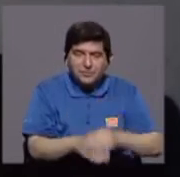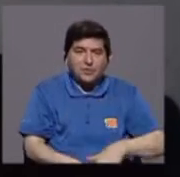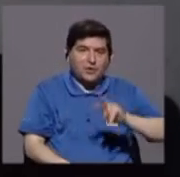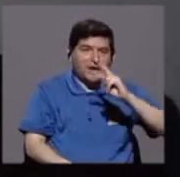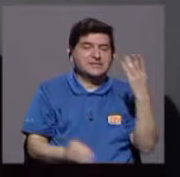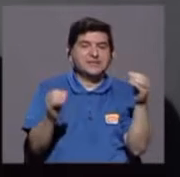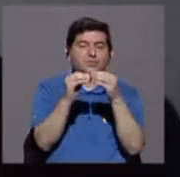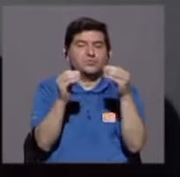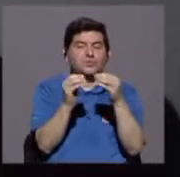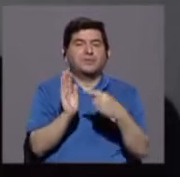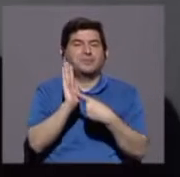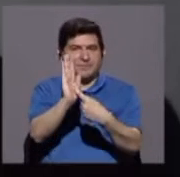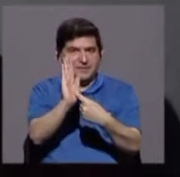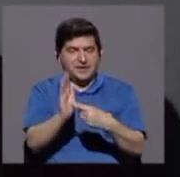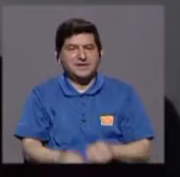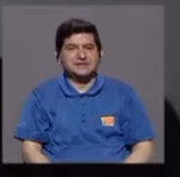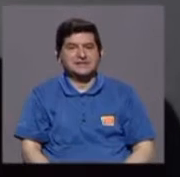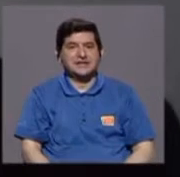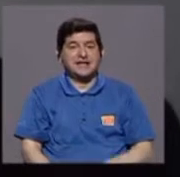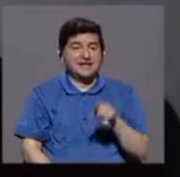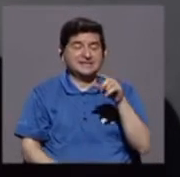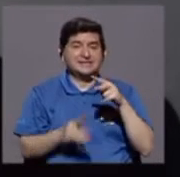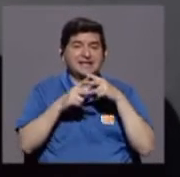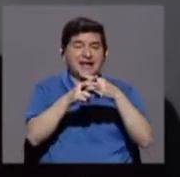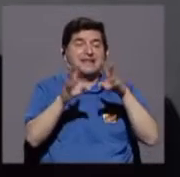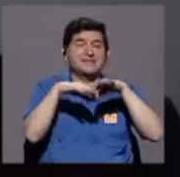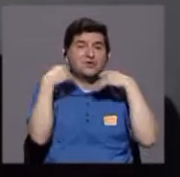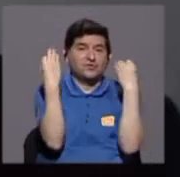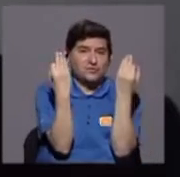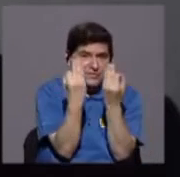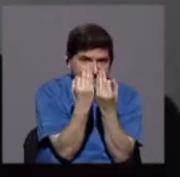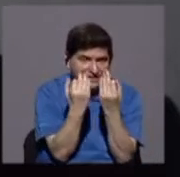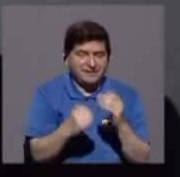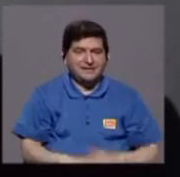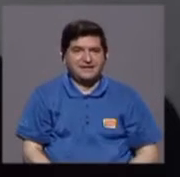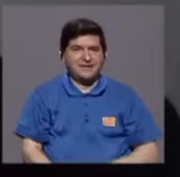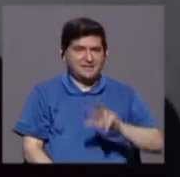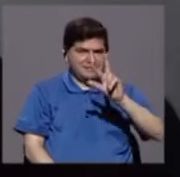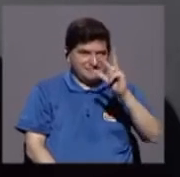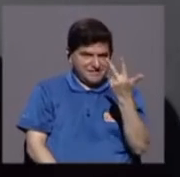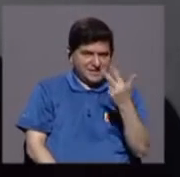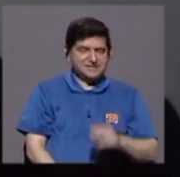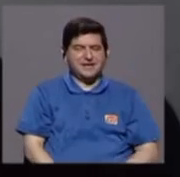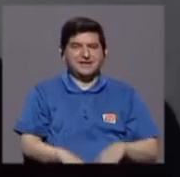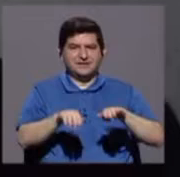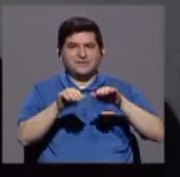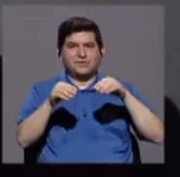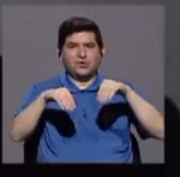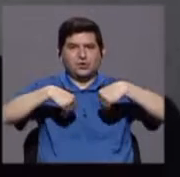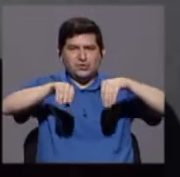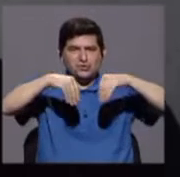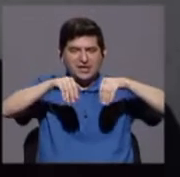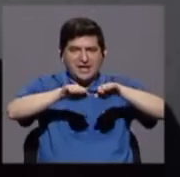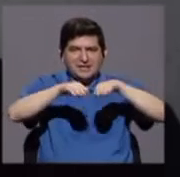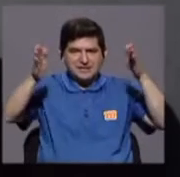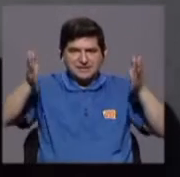crédito más mencionado es el crédito de familiares. El tercero, tiendas de electrodomésticos,